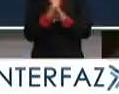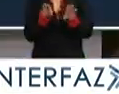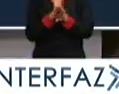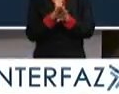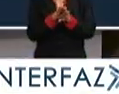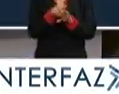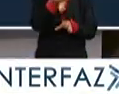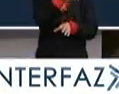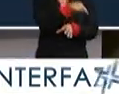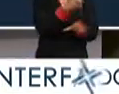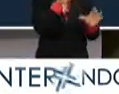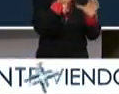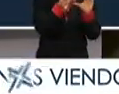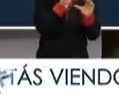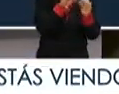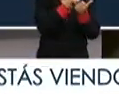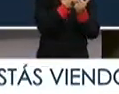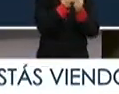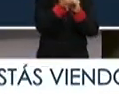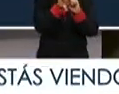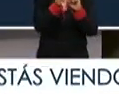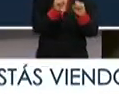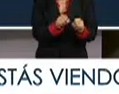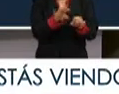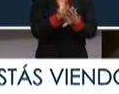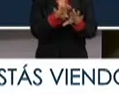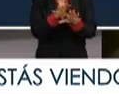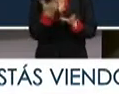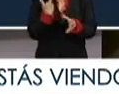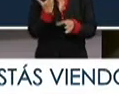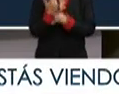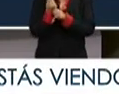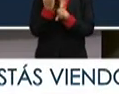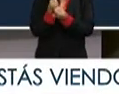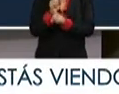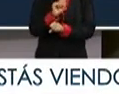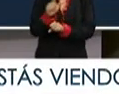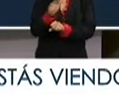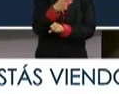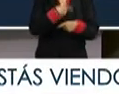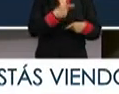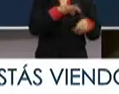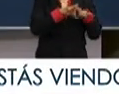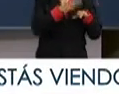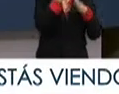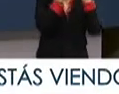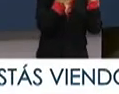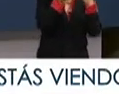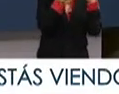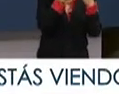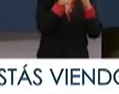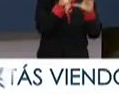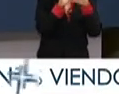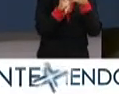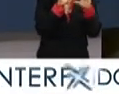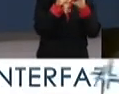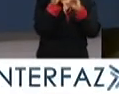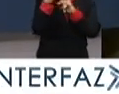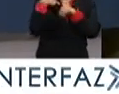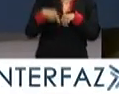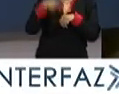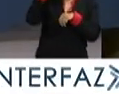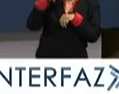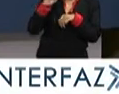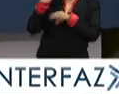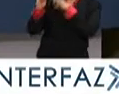¿Cómo se adapta pues todo el sistema de profesionalización de los comunicadores a esto en nuestro país y en el mundo?